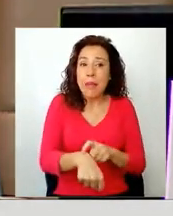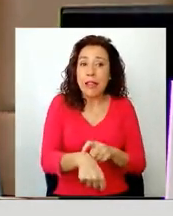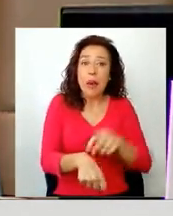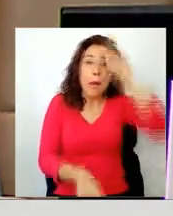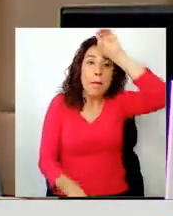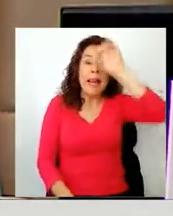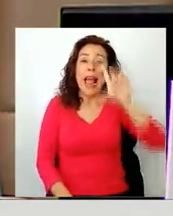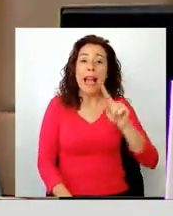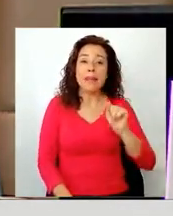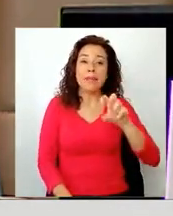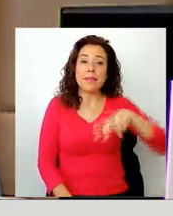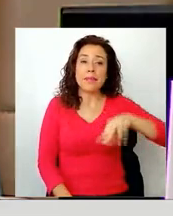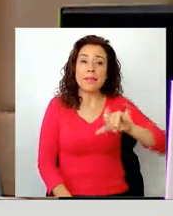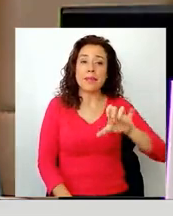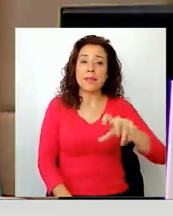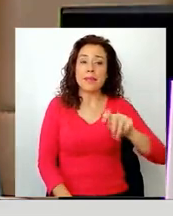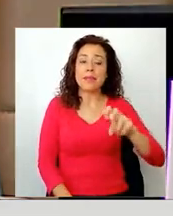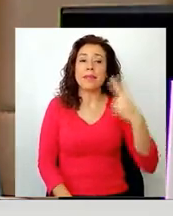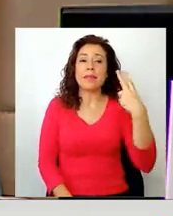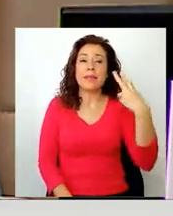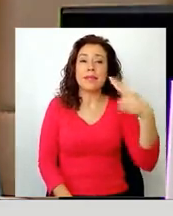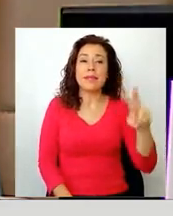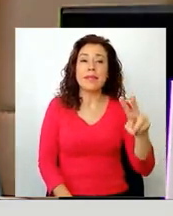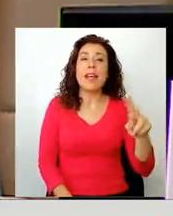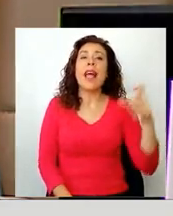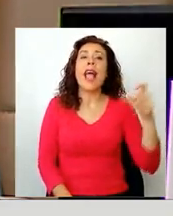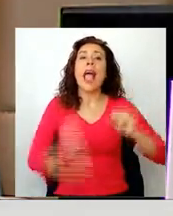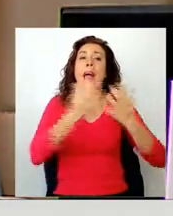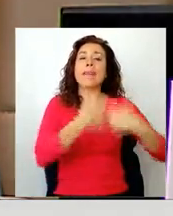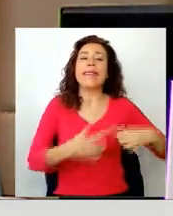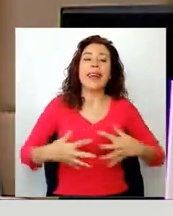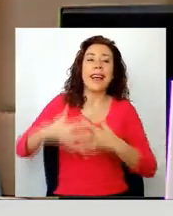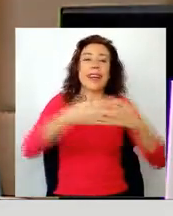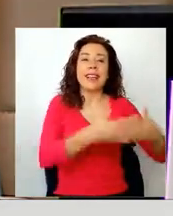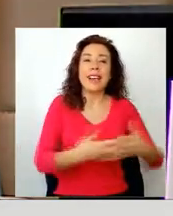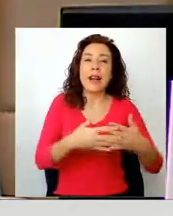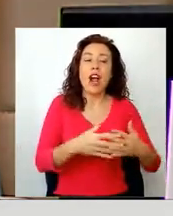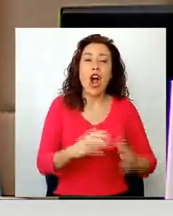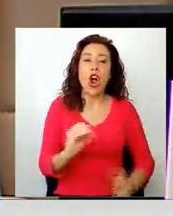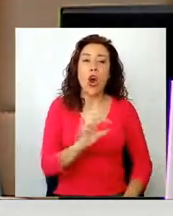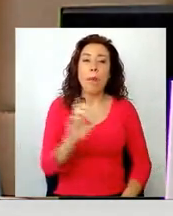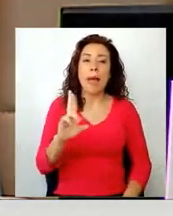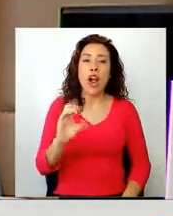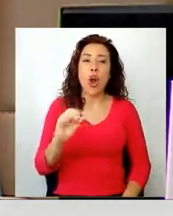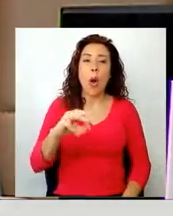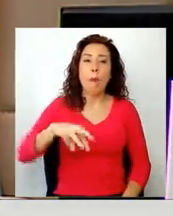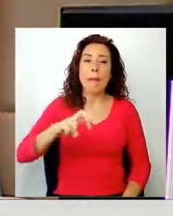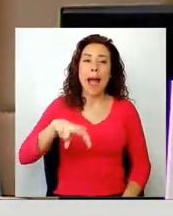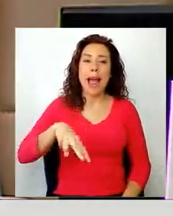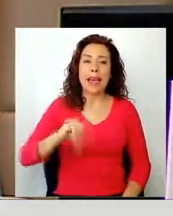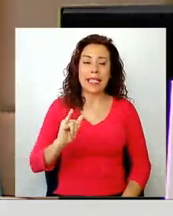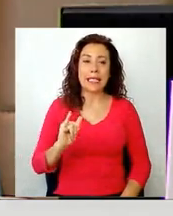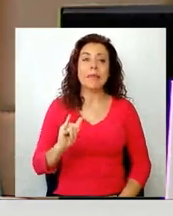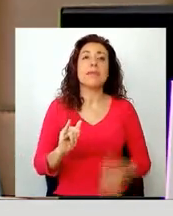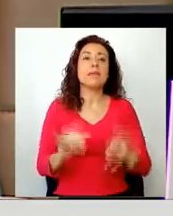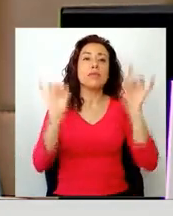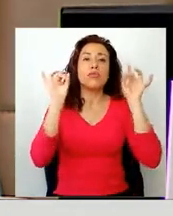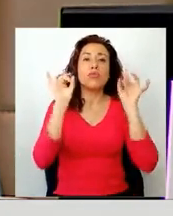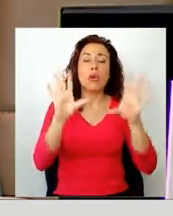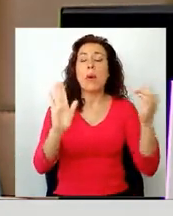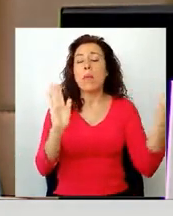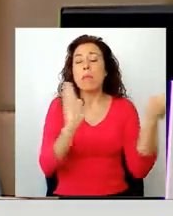que pertenecía a la norteamericana braiden copper Company eso dejó marcada a toda una